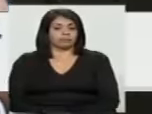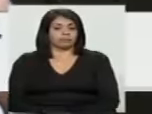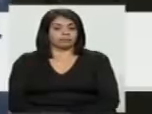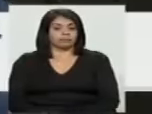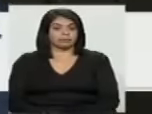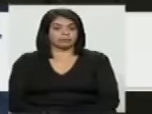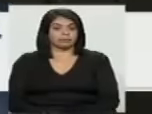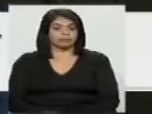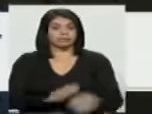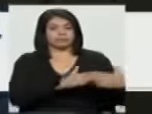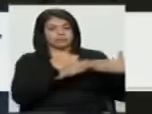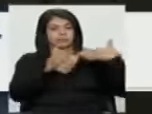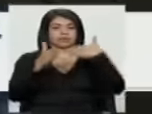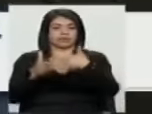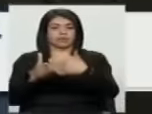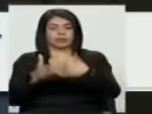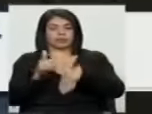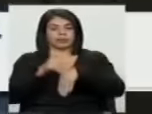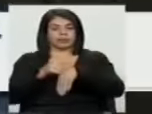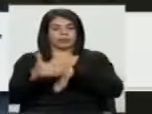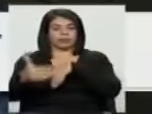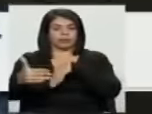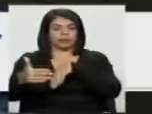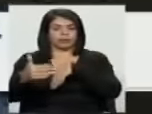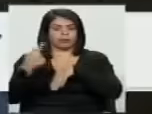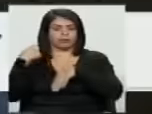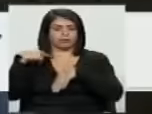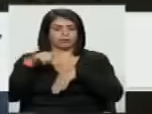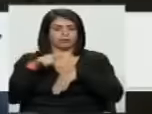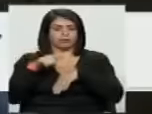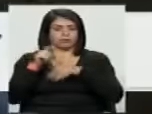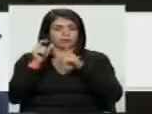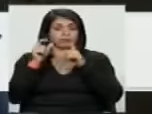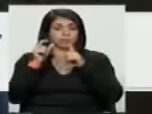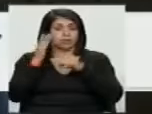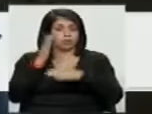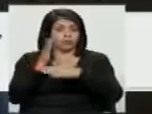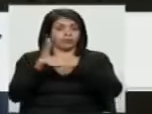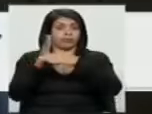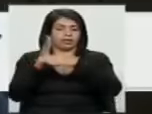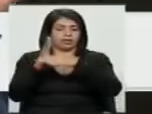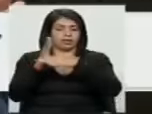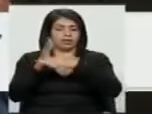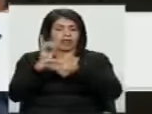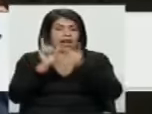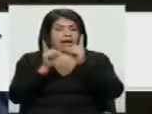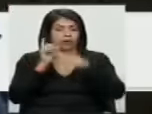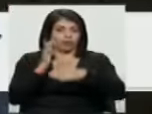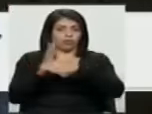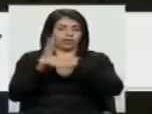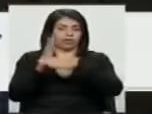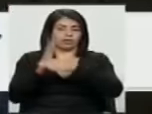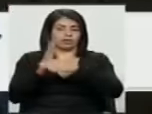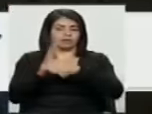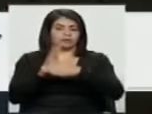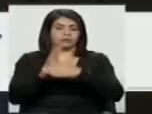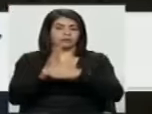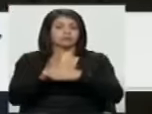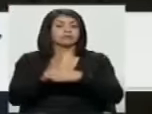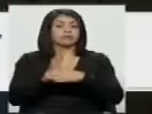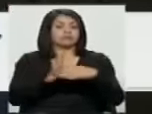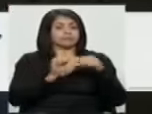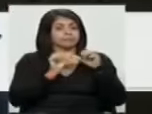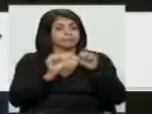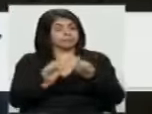Aunque tenga la prórroga, el lapso tiene que tener un término. Ese lapso tiene que terminar en algo. Y como